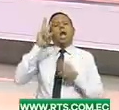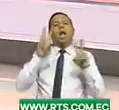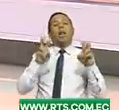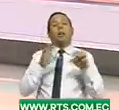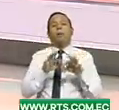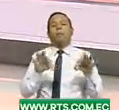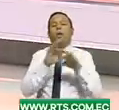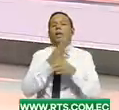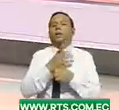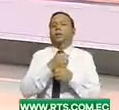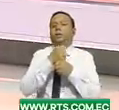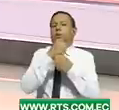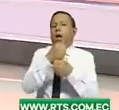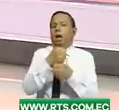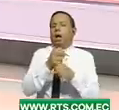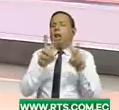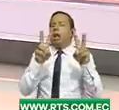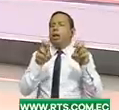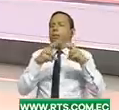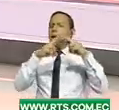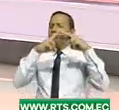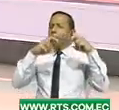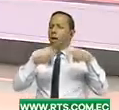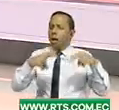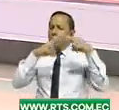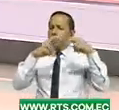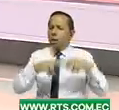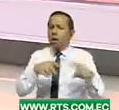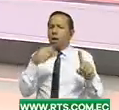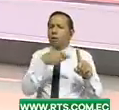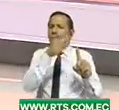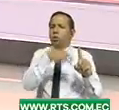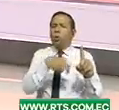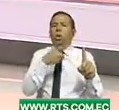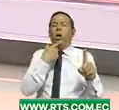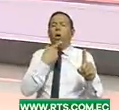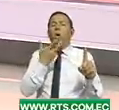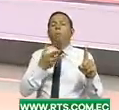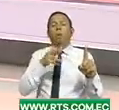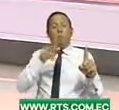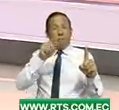investigativa en torno al asesinato del fiscal del Cantón Durán, Leonardo Palacios.